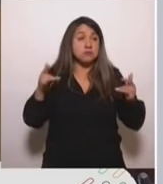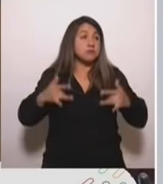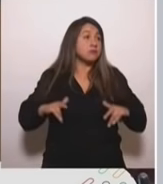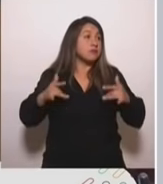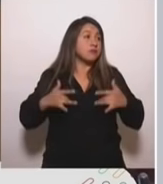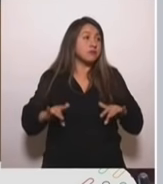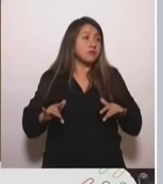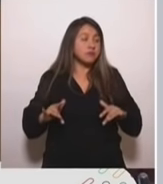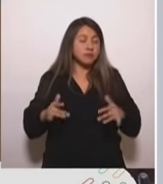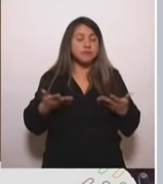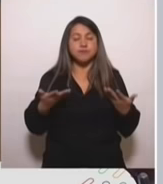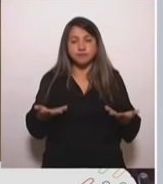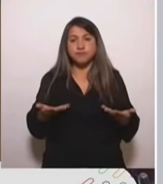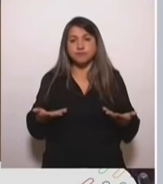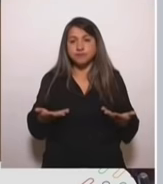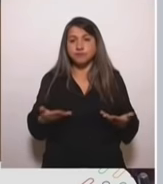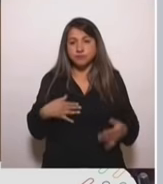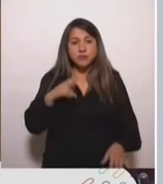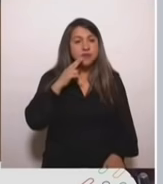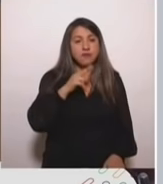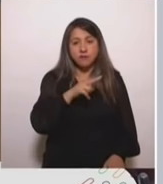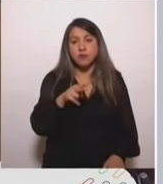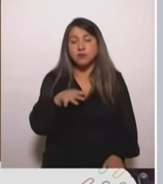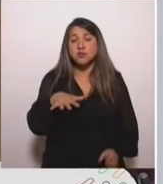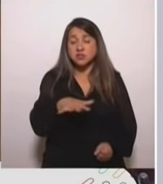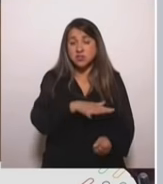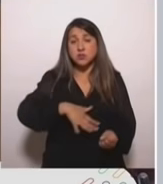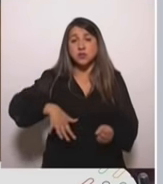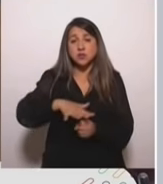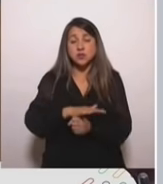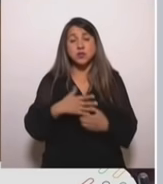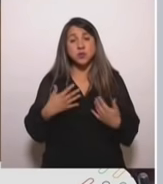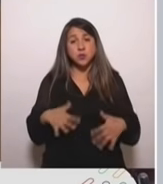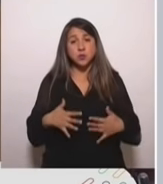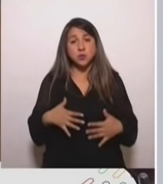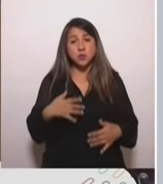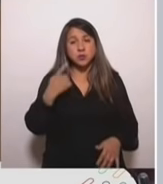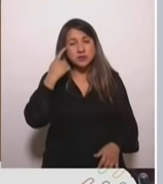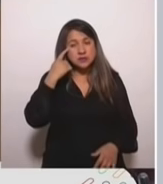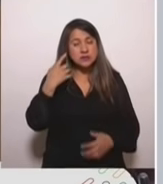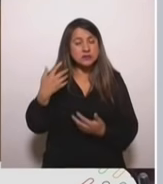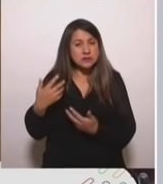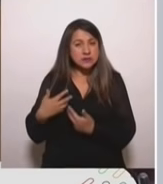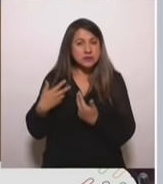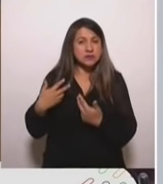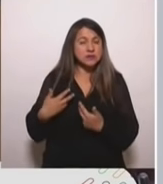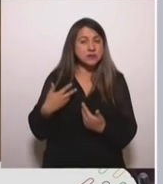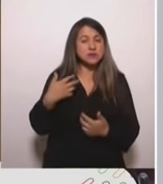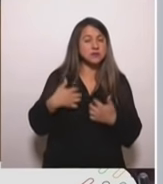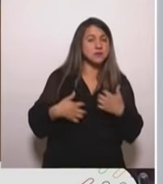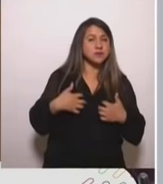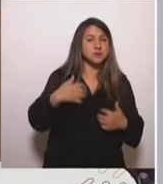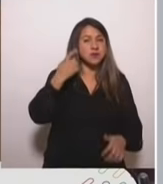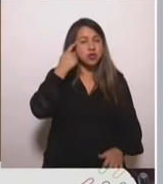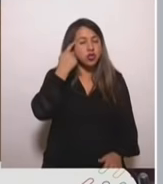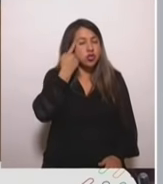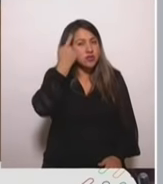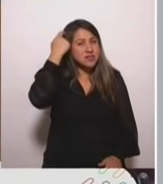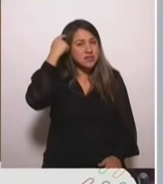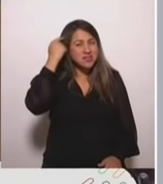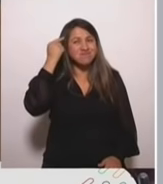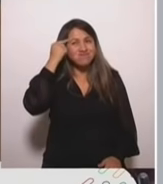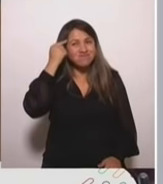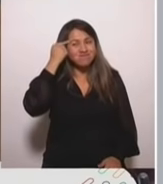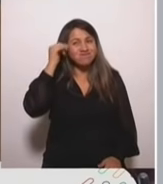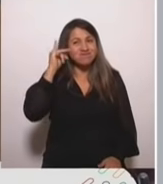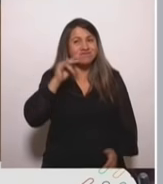para esto que estamos viviendo ahora, que es la Convención Constitucional. Pero hay constituyentes que no reconocen ese acuerdo del 15 de noviembre y por eso